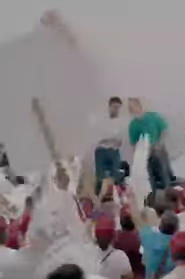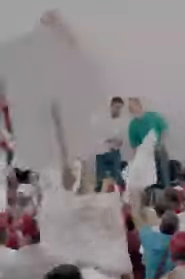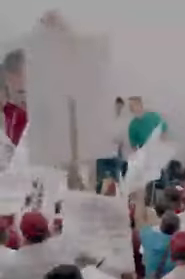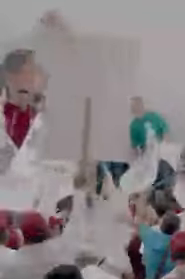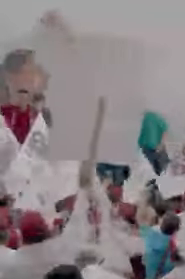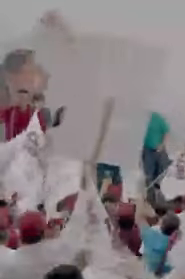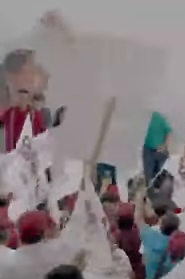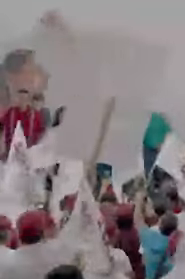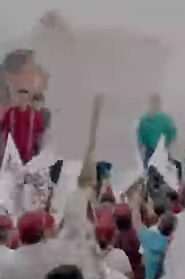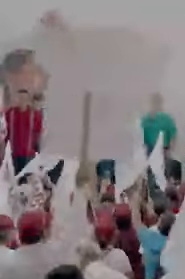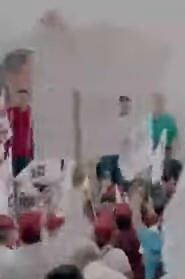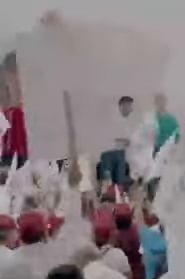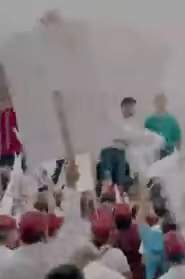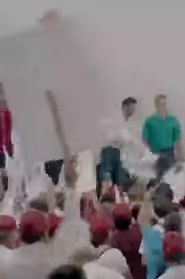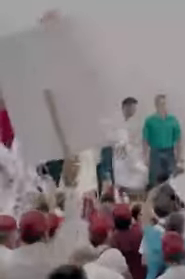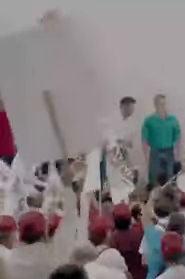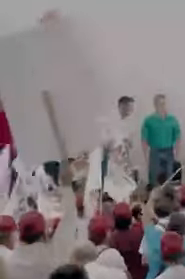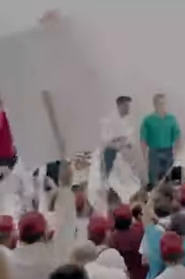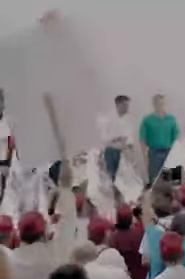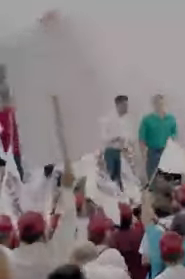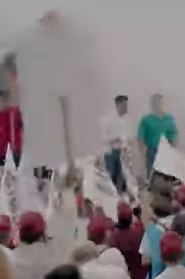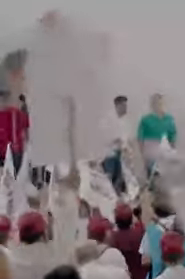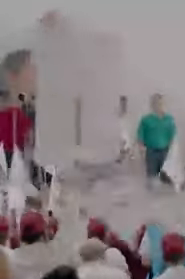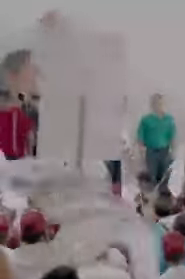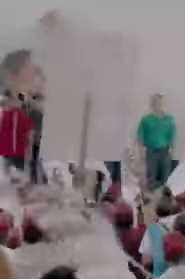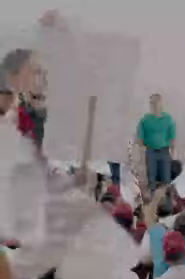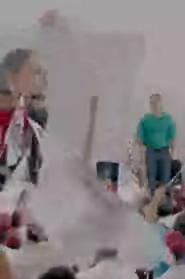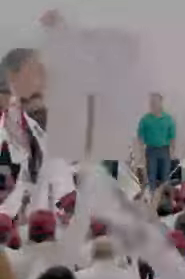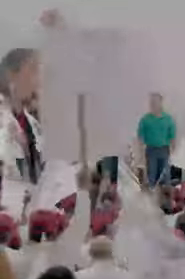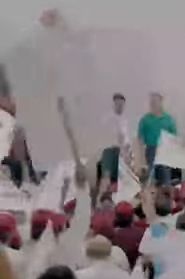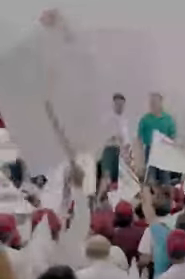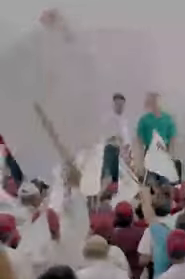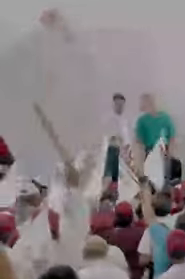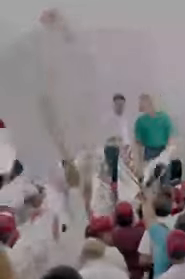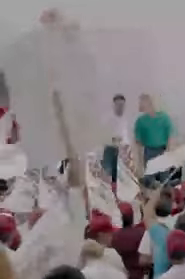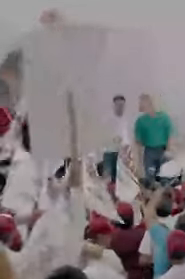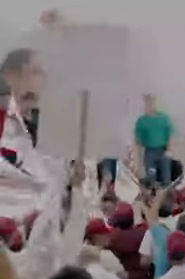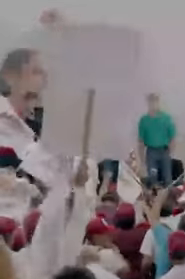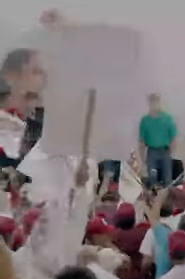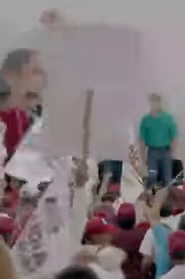Y a todos aquellos que nos acompañan, candidatos.